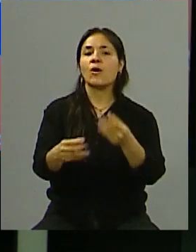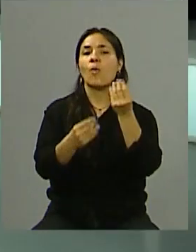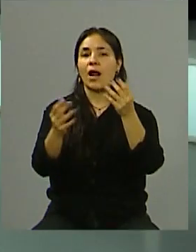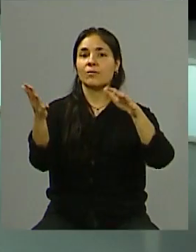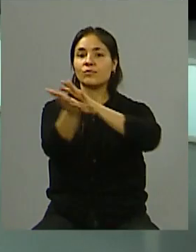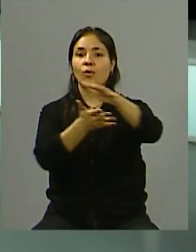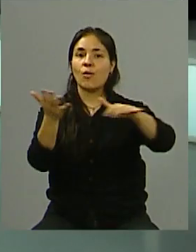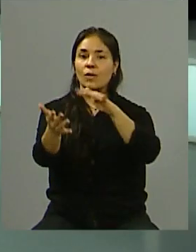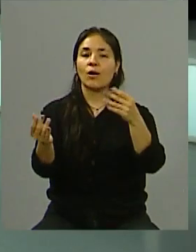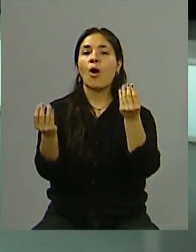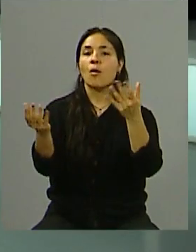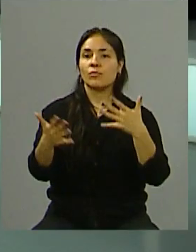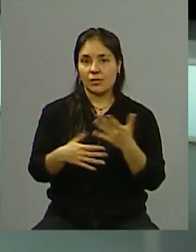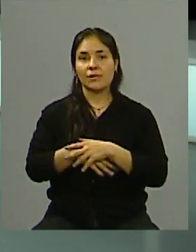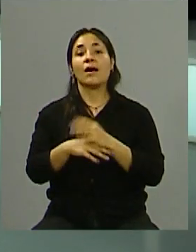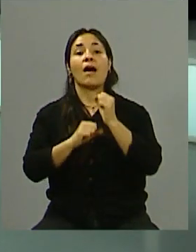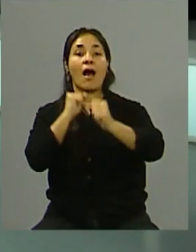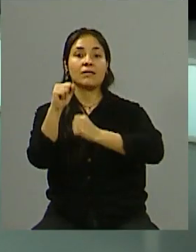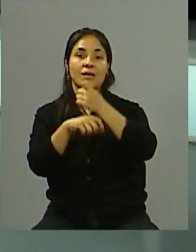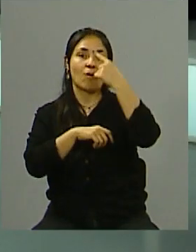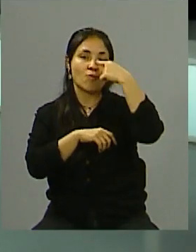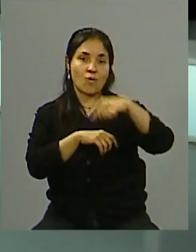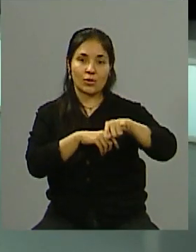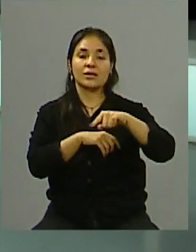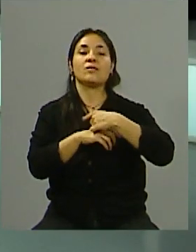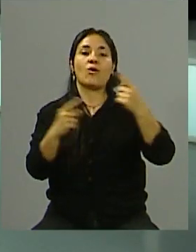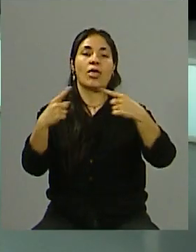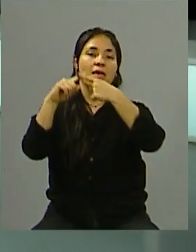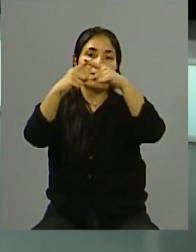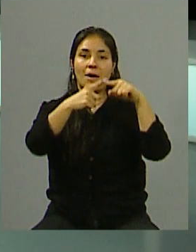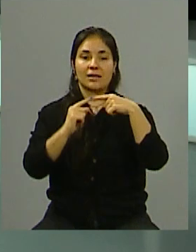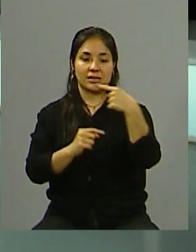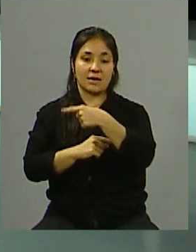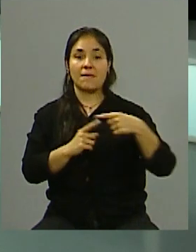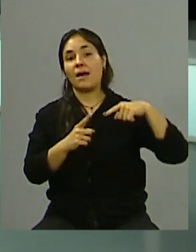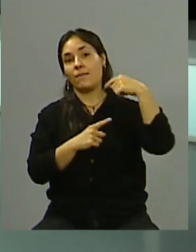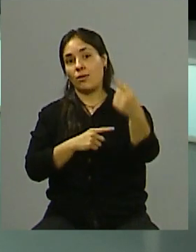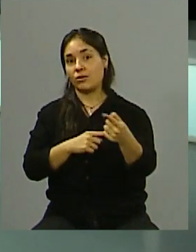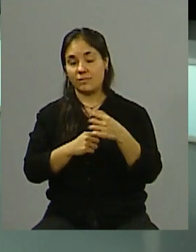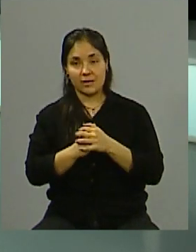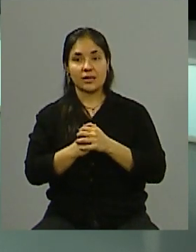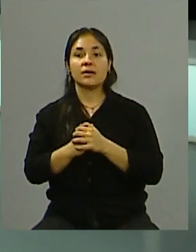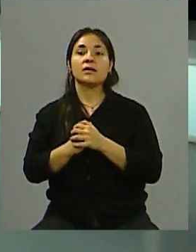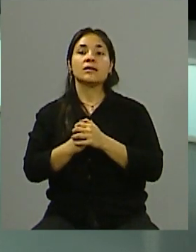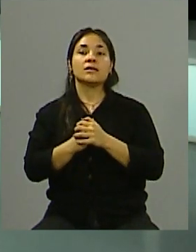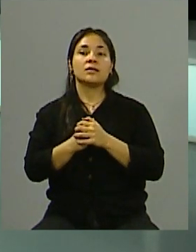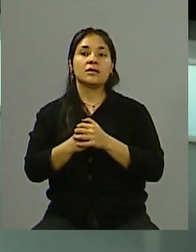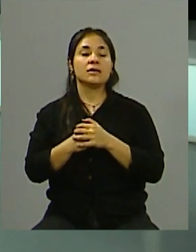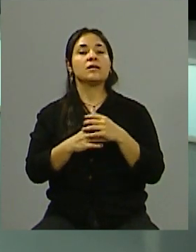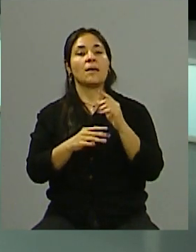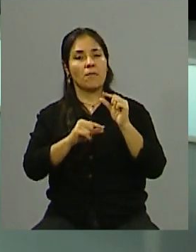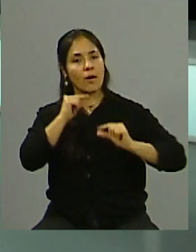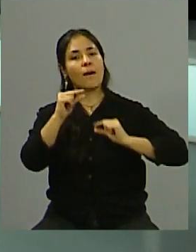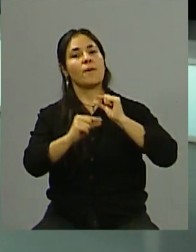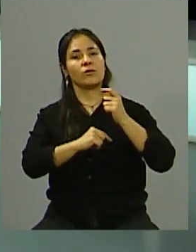al momento más álgido, que va a ser el último debate en un par de semanas. Entonces, creo que es como toda una construcción